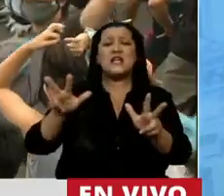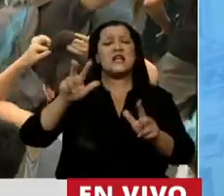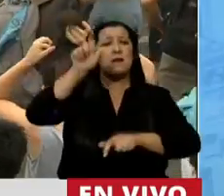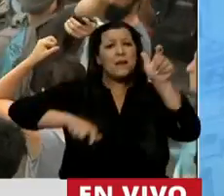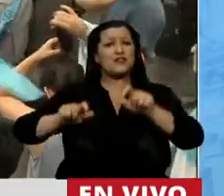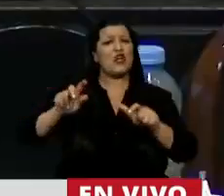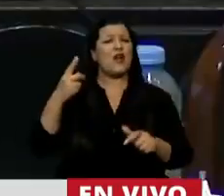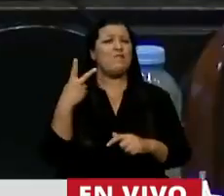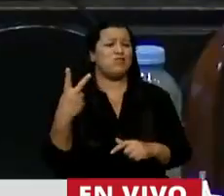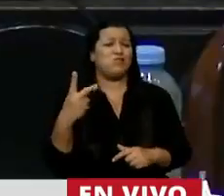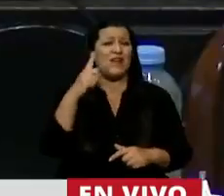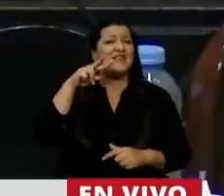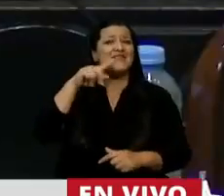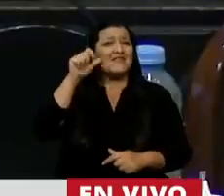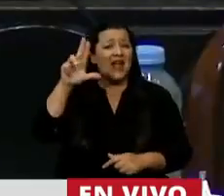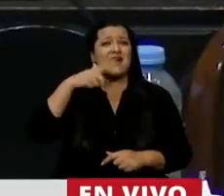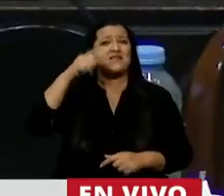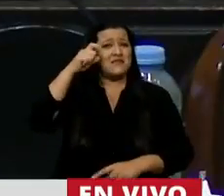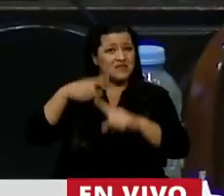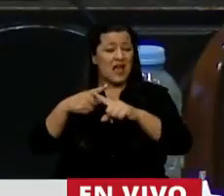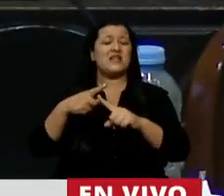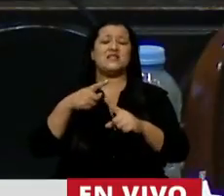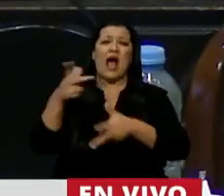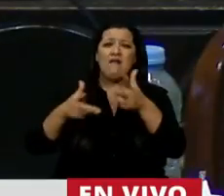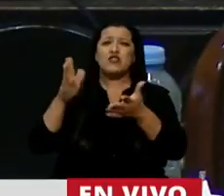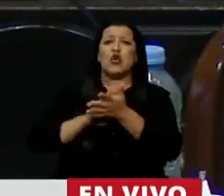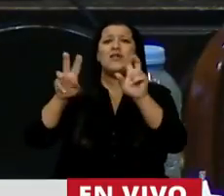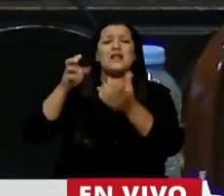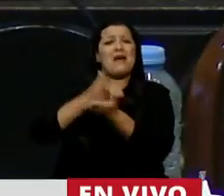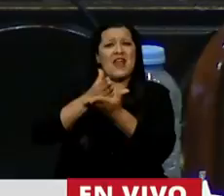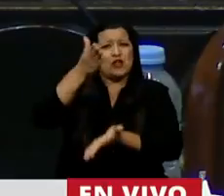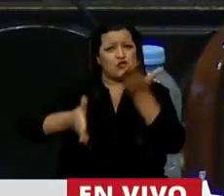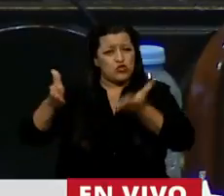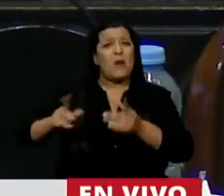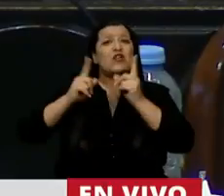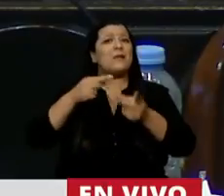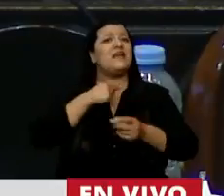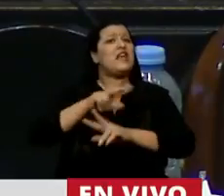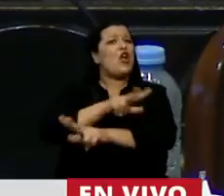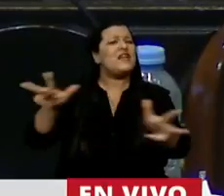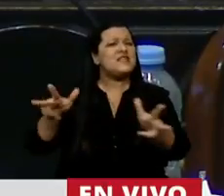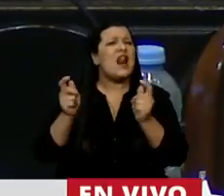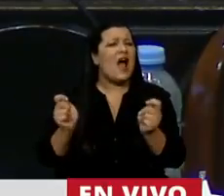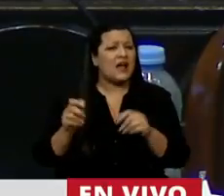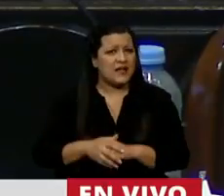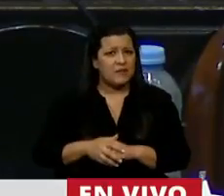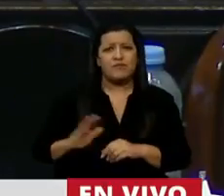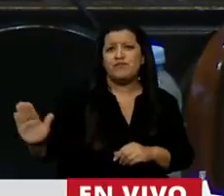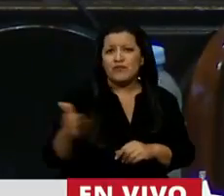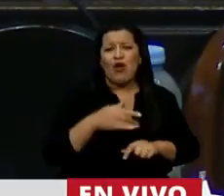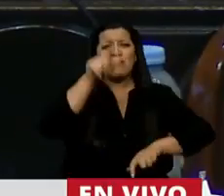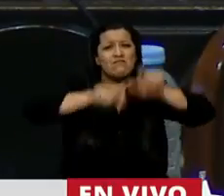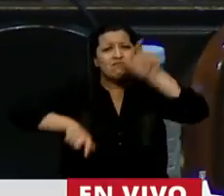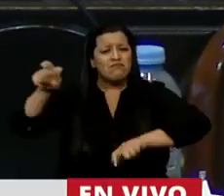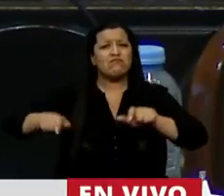que están esperando que demos la discusión aquí sobre sus derechos humanos, y se lo quiero decir también a todos